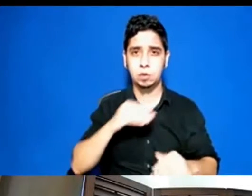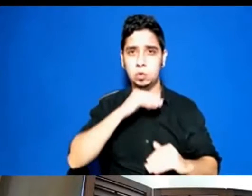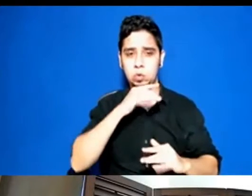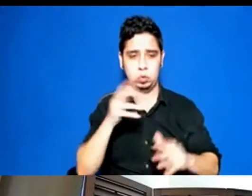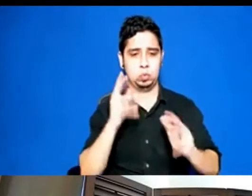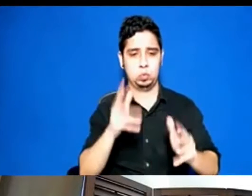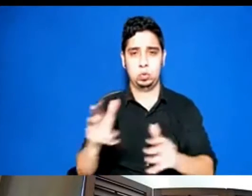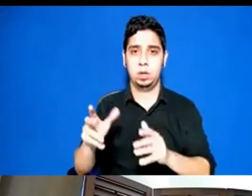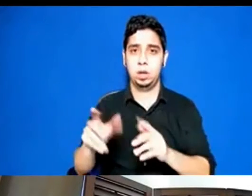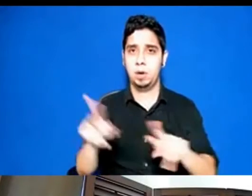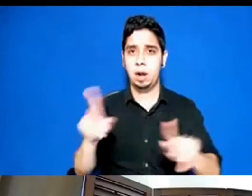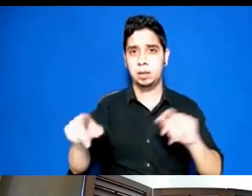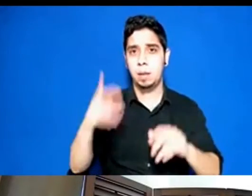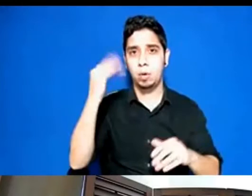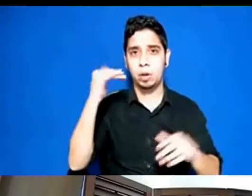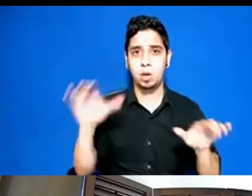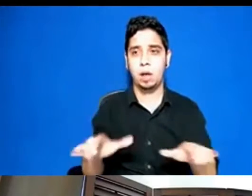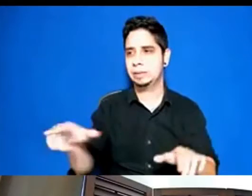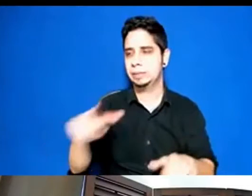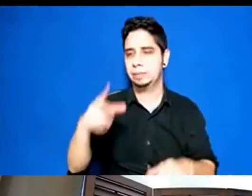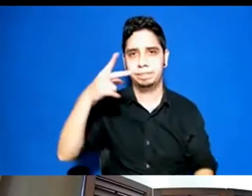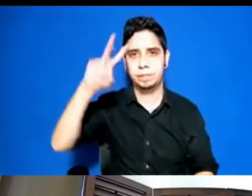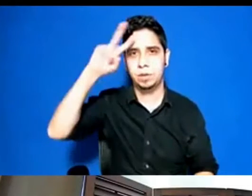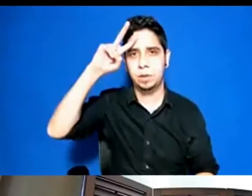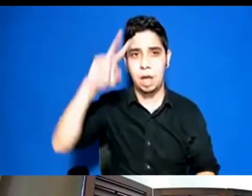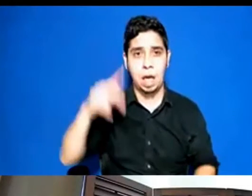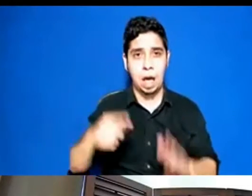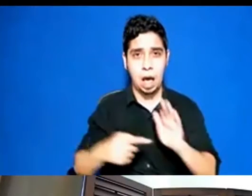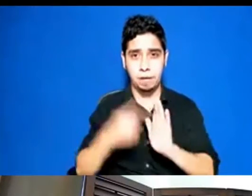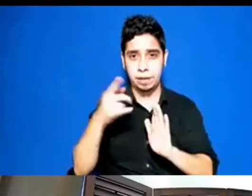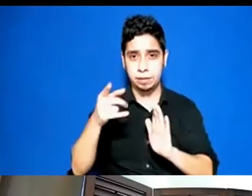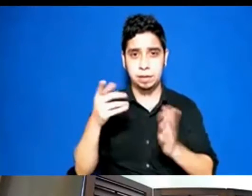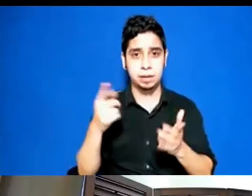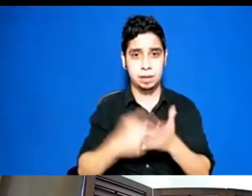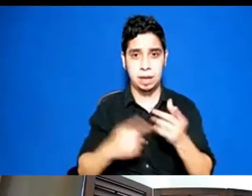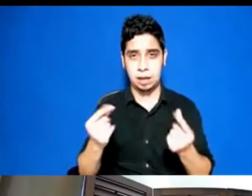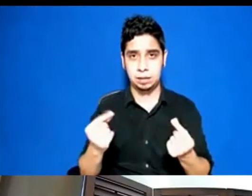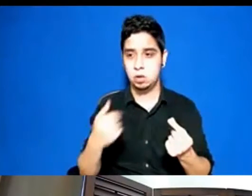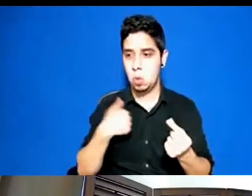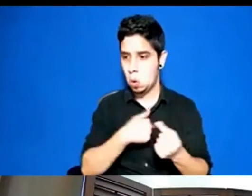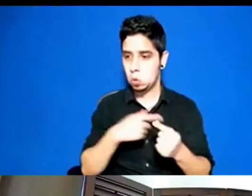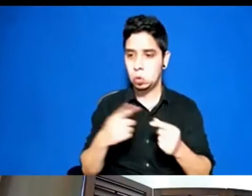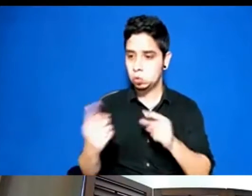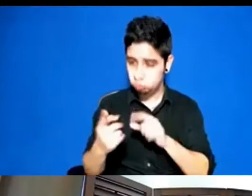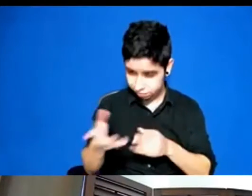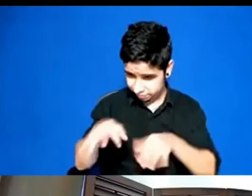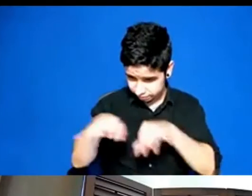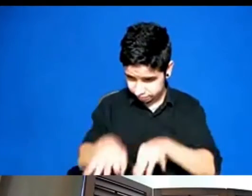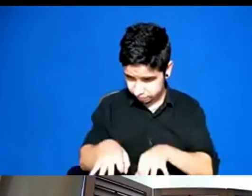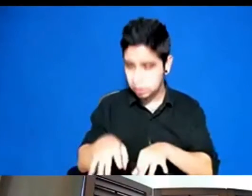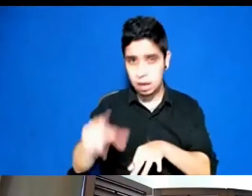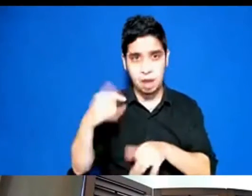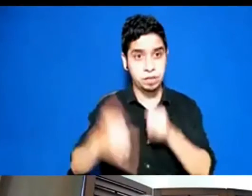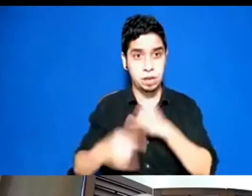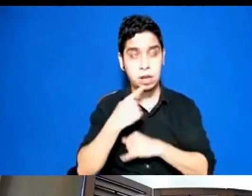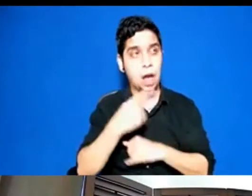es por ignorancia. A veces nos ven sentados en la playa, vienen y hablan con nosotros y le explicamos, terminan dándonos las gracias